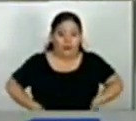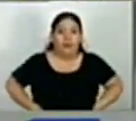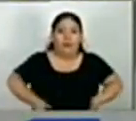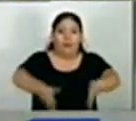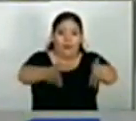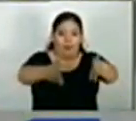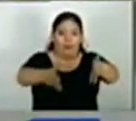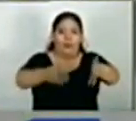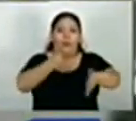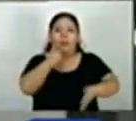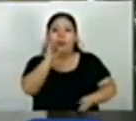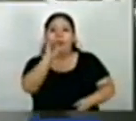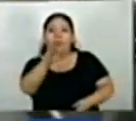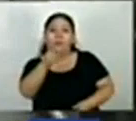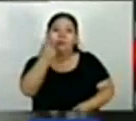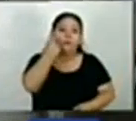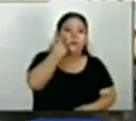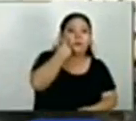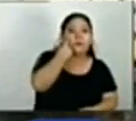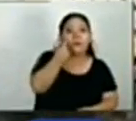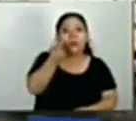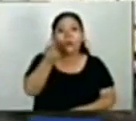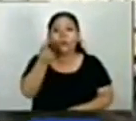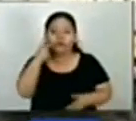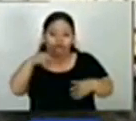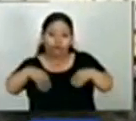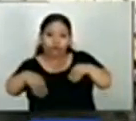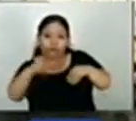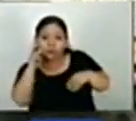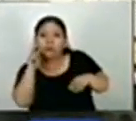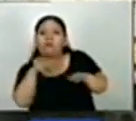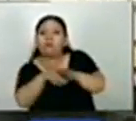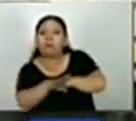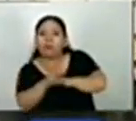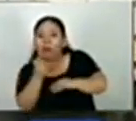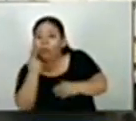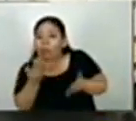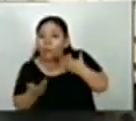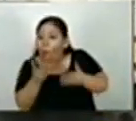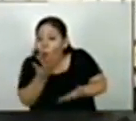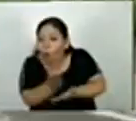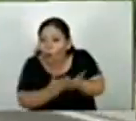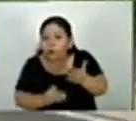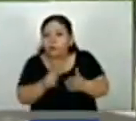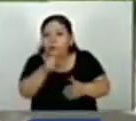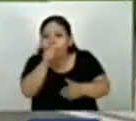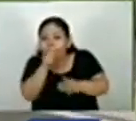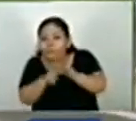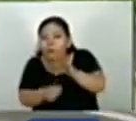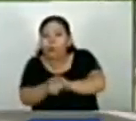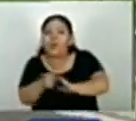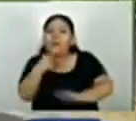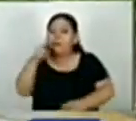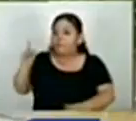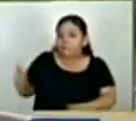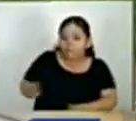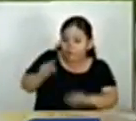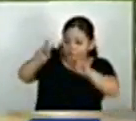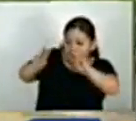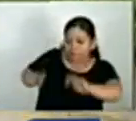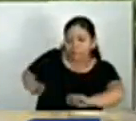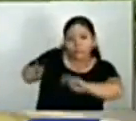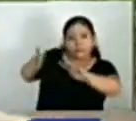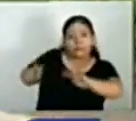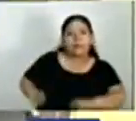principal, las autoridades mantendrán un control para evitar el traslado de ilícitos y las personas que ingresen serán